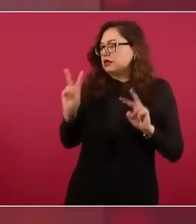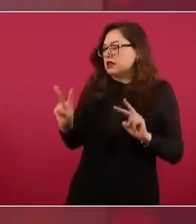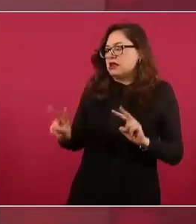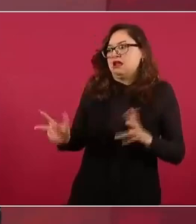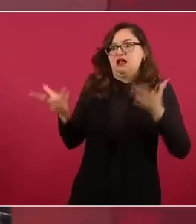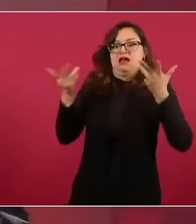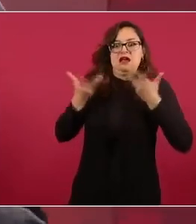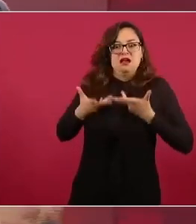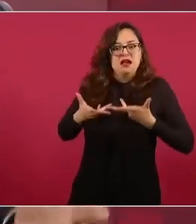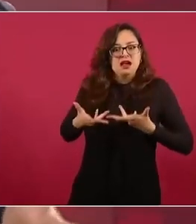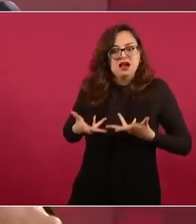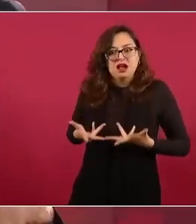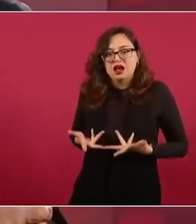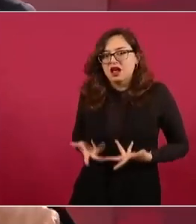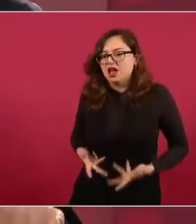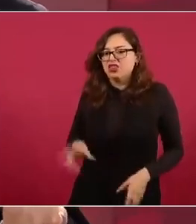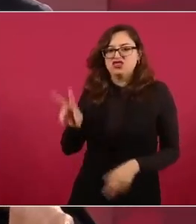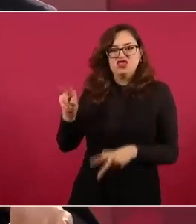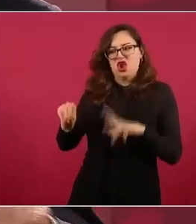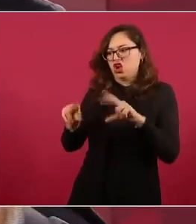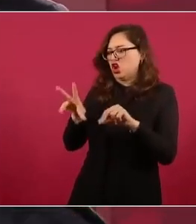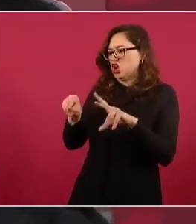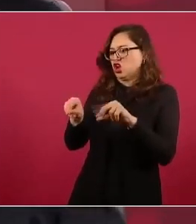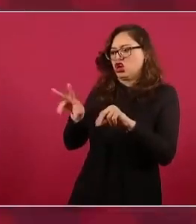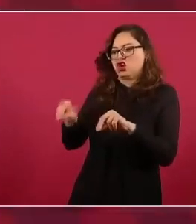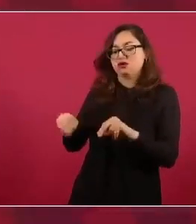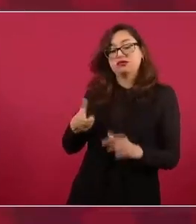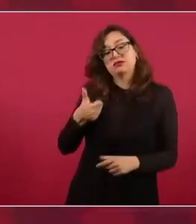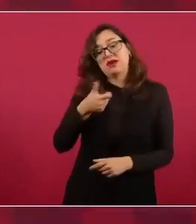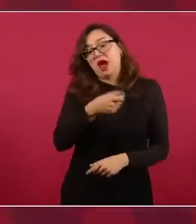pero pues voy a ofrecer disculpas, ¿no?